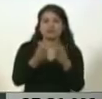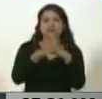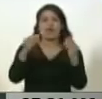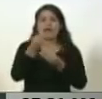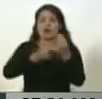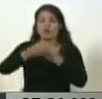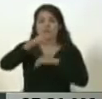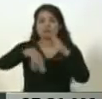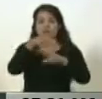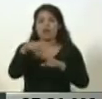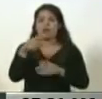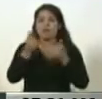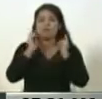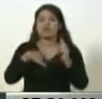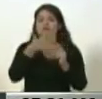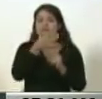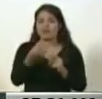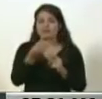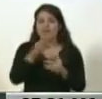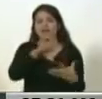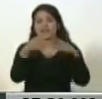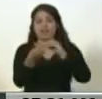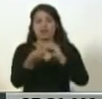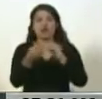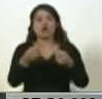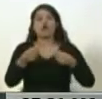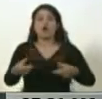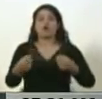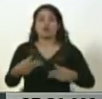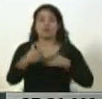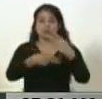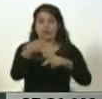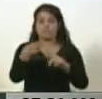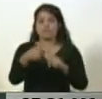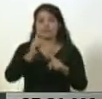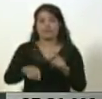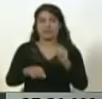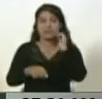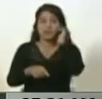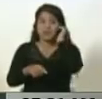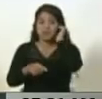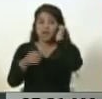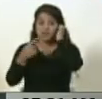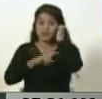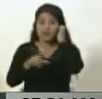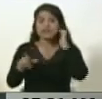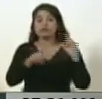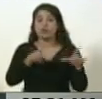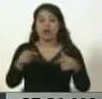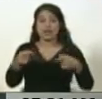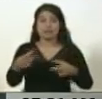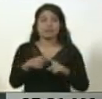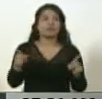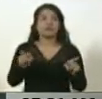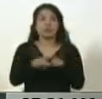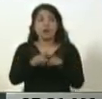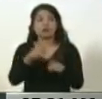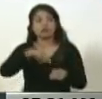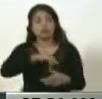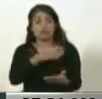nacional estén adecuados a sus costos de producción y a un nivel de ganancia que ahí está establecido. Pero eso también